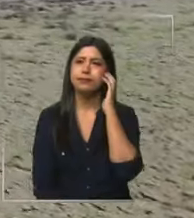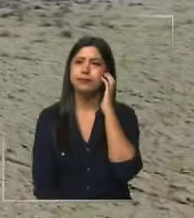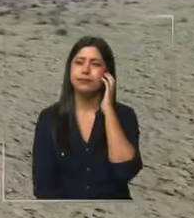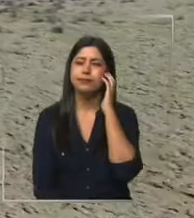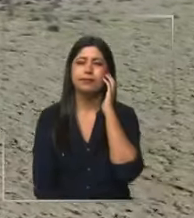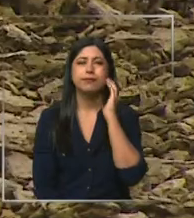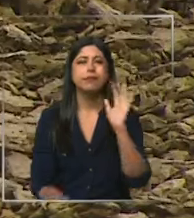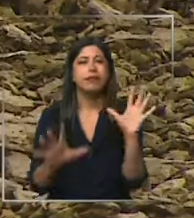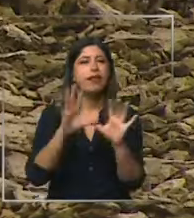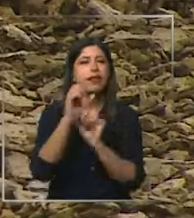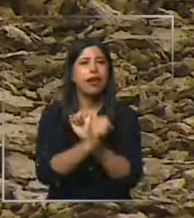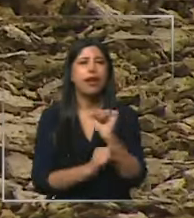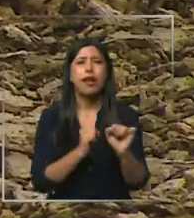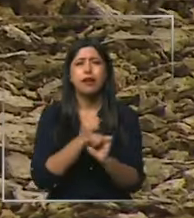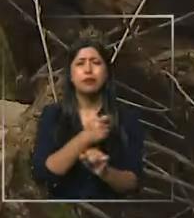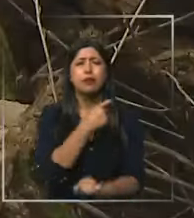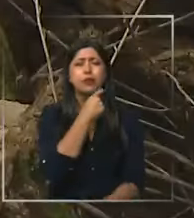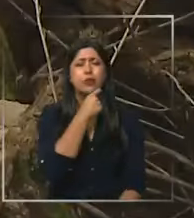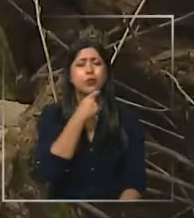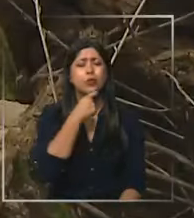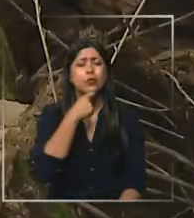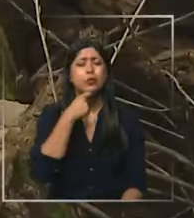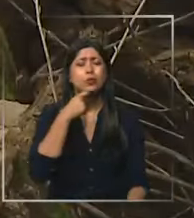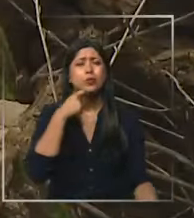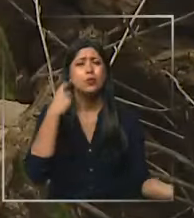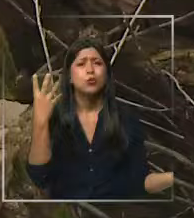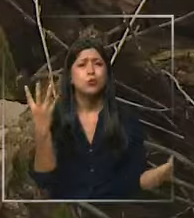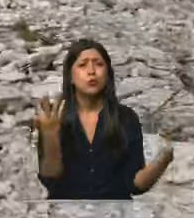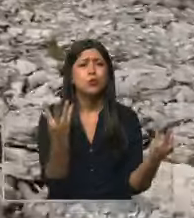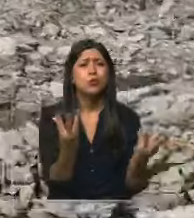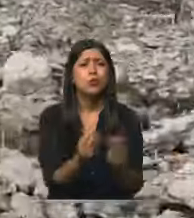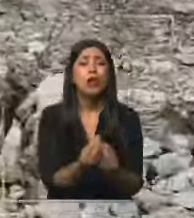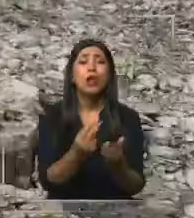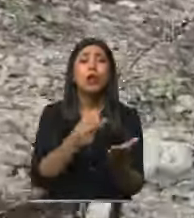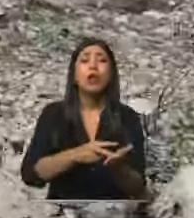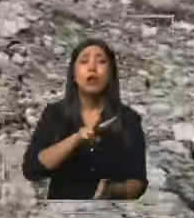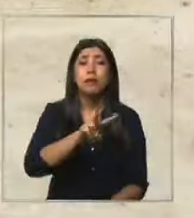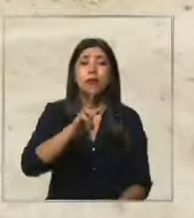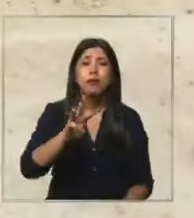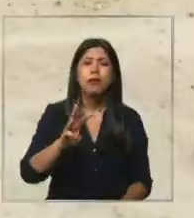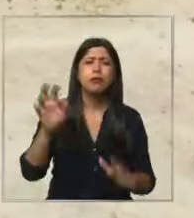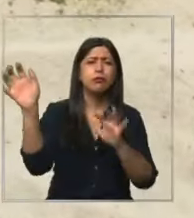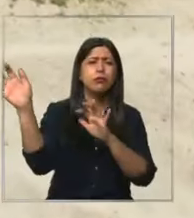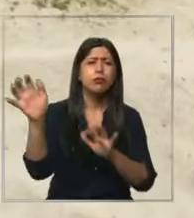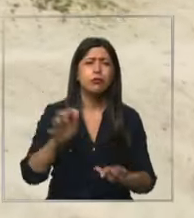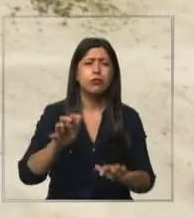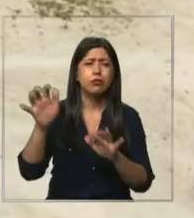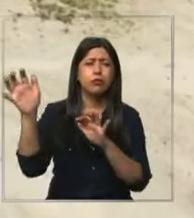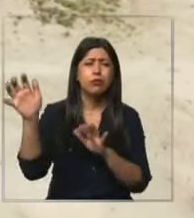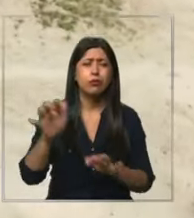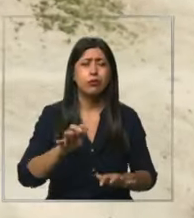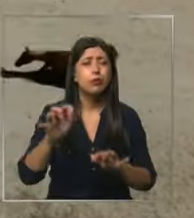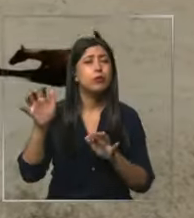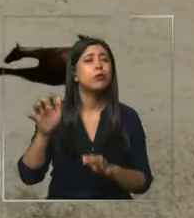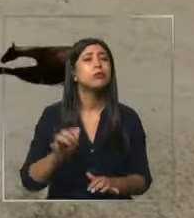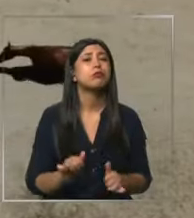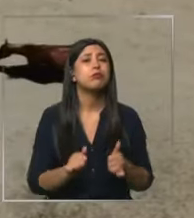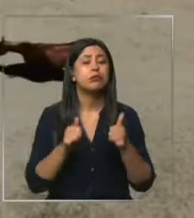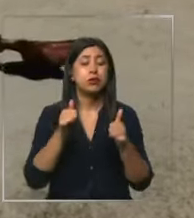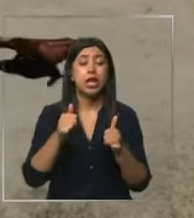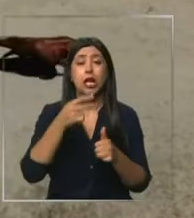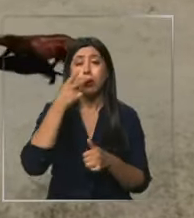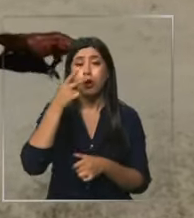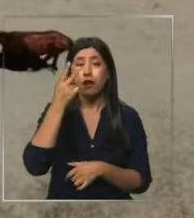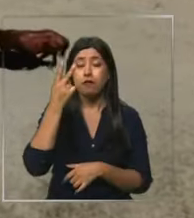Tras casi 10 años de una drástica sequía, el 2023 fue generoso en lluvias y tras el sistema frontal de